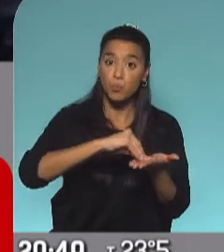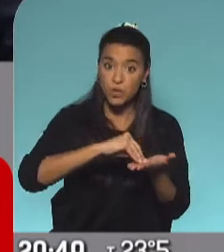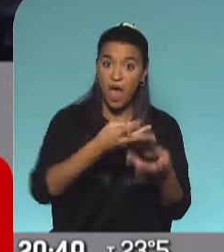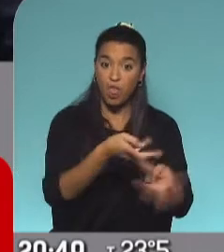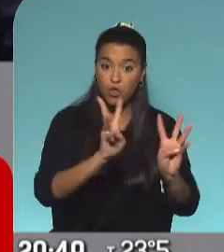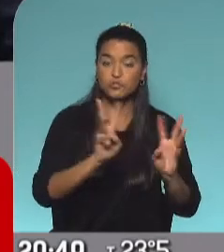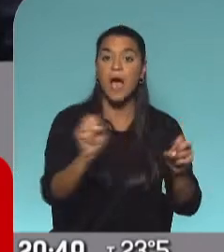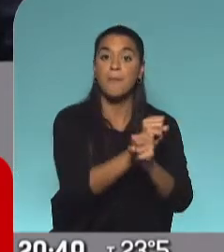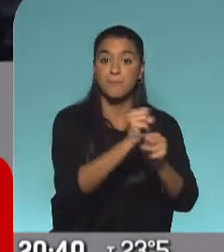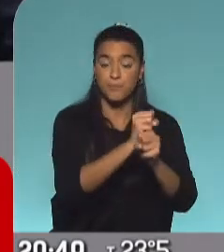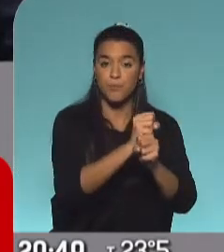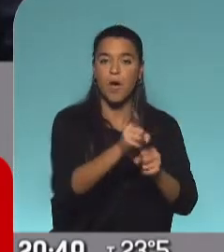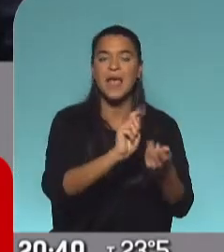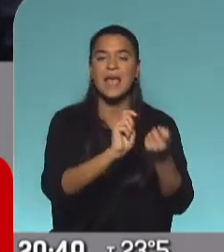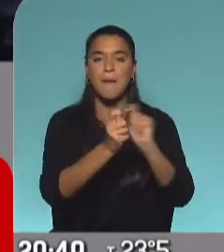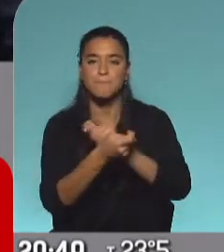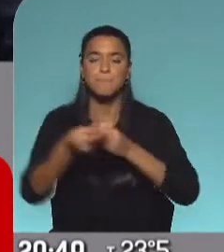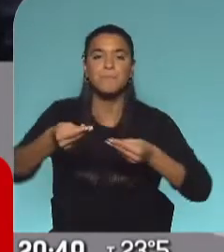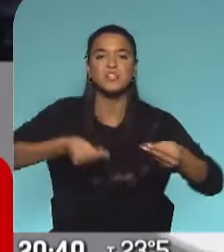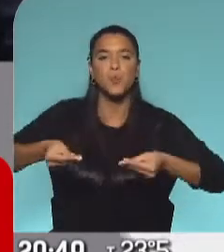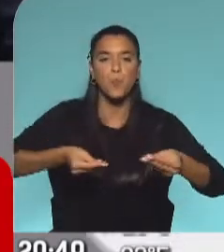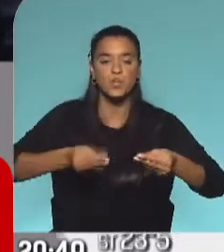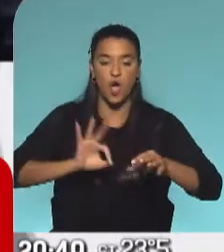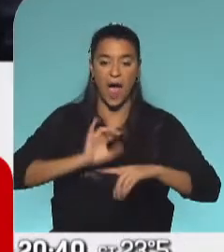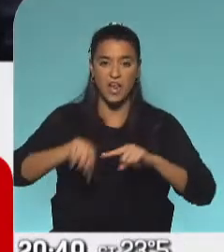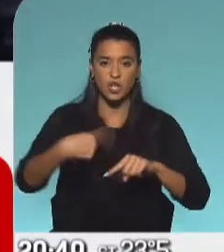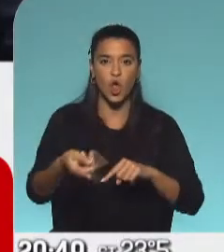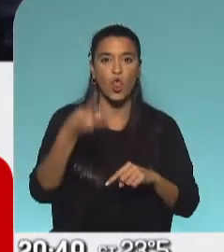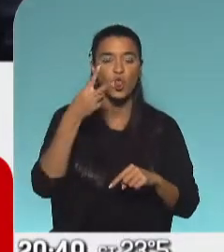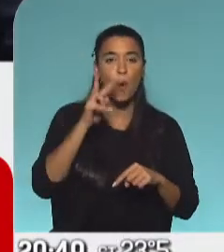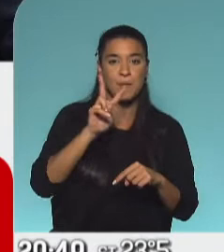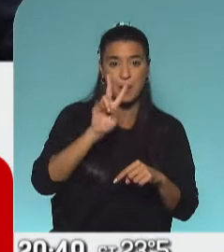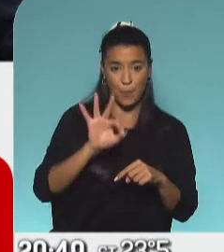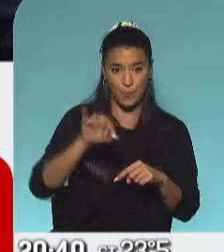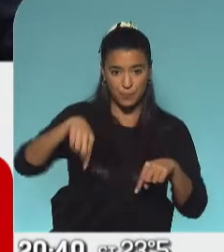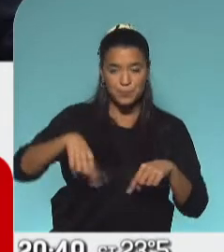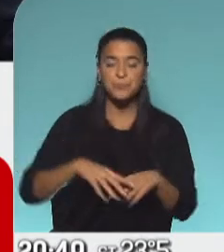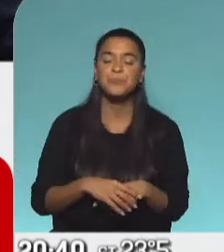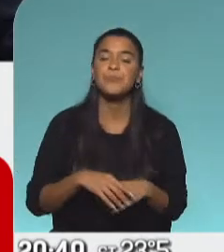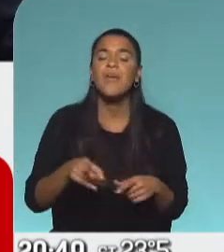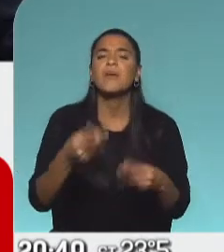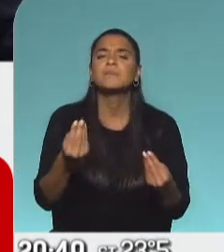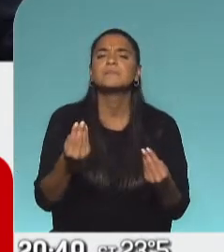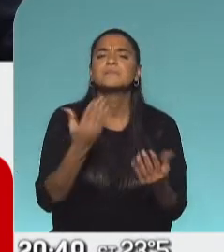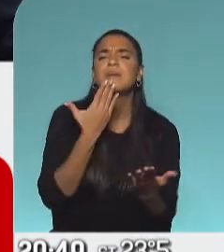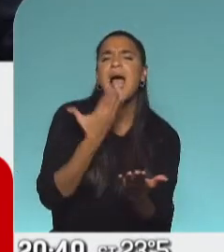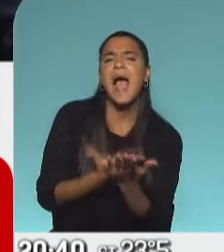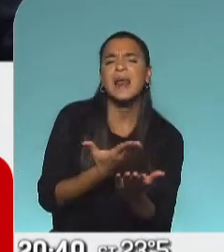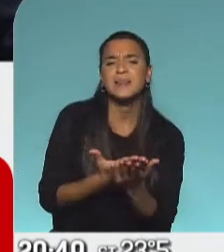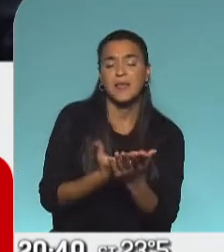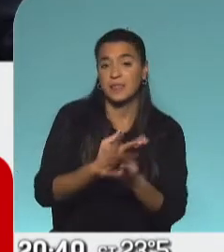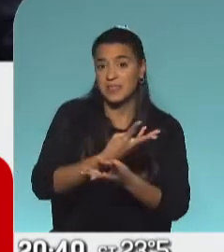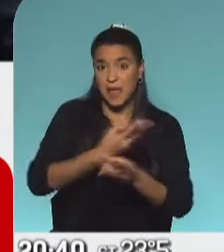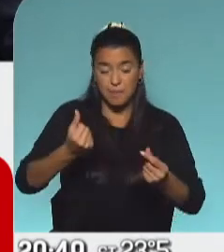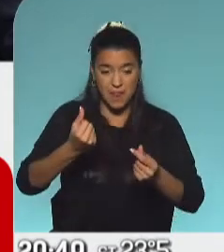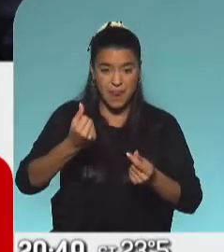media sanción a la modificación del presupuesto para el año 2020. ¿Qué garantizaría que se termine de